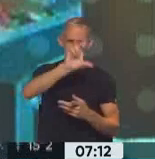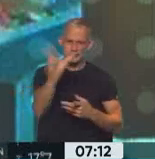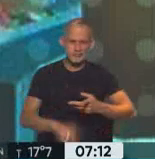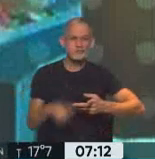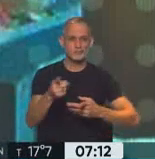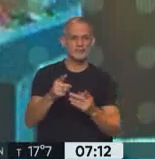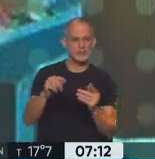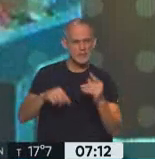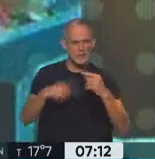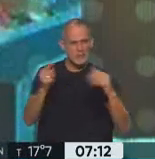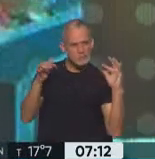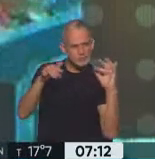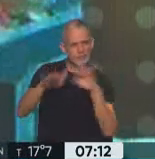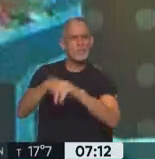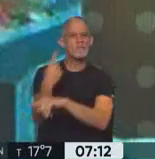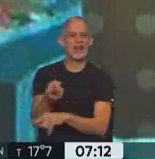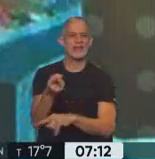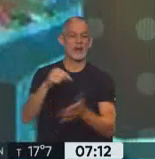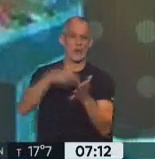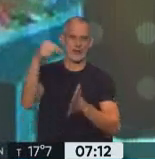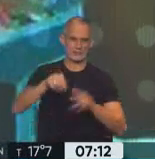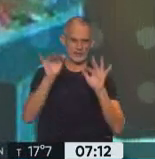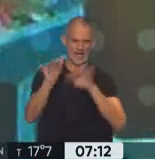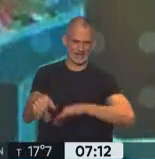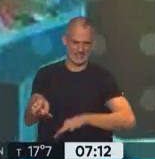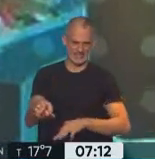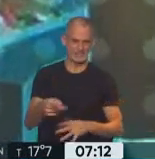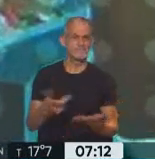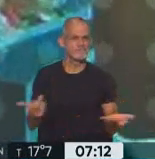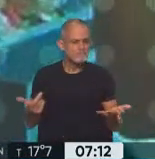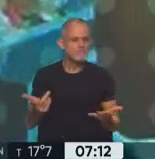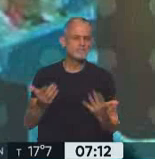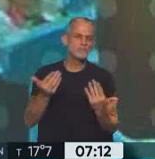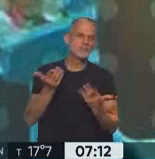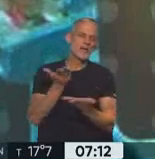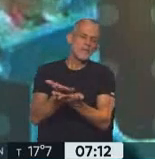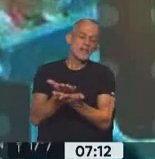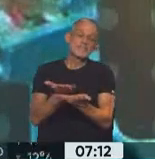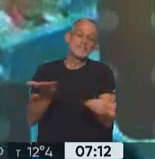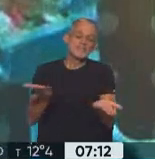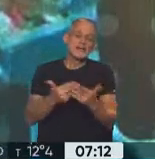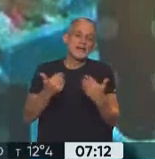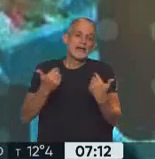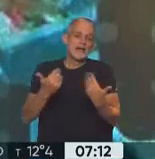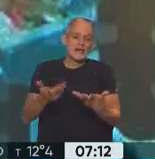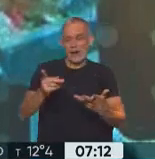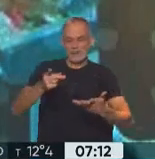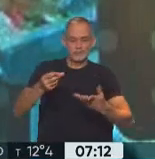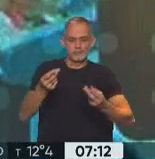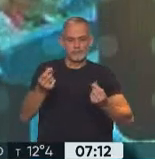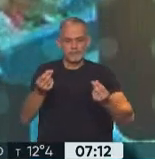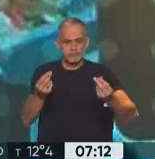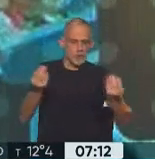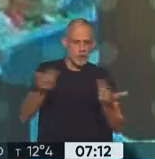Aires. Y tiene que ver, todas estas medidas, o tienen que ver con la posibilidad también de acompañar la pérdida de adquisición, de